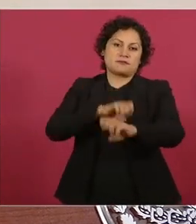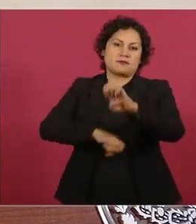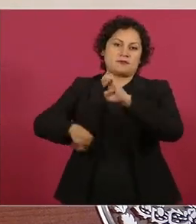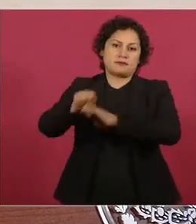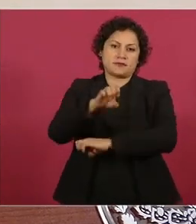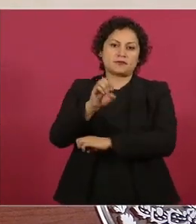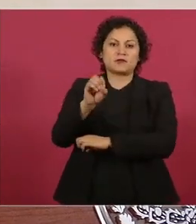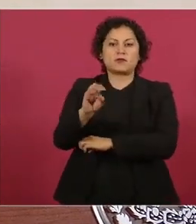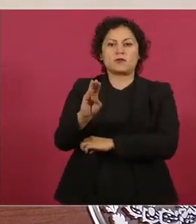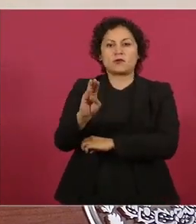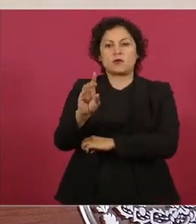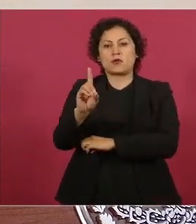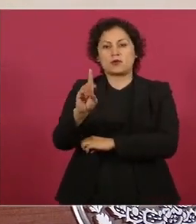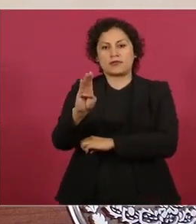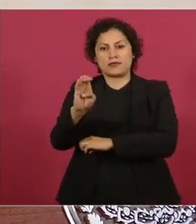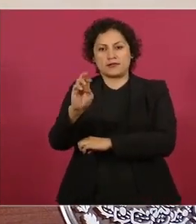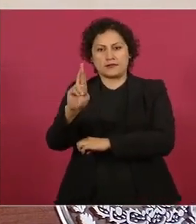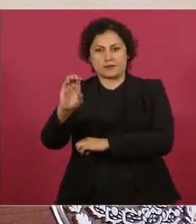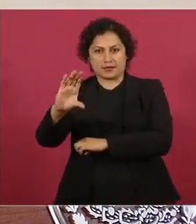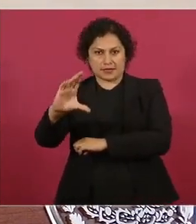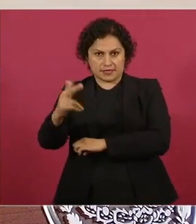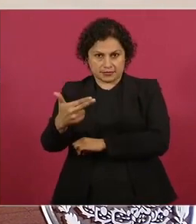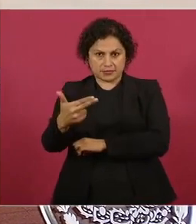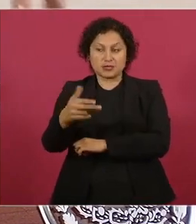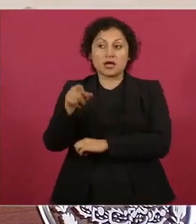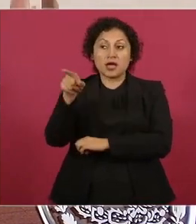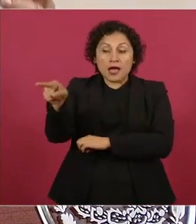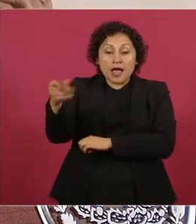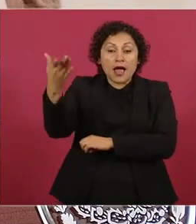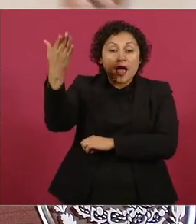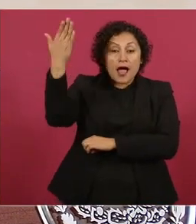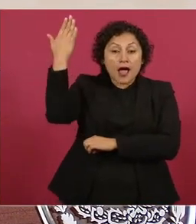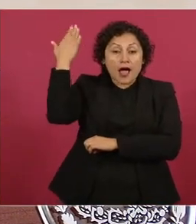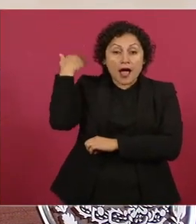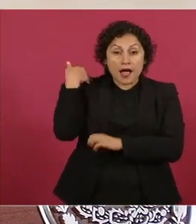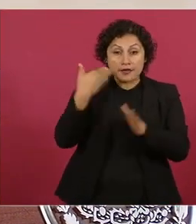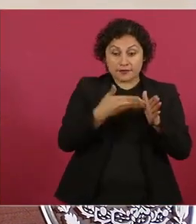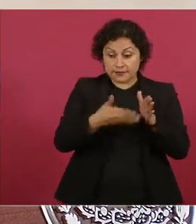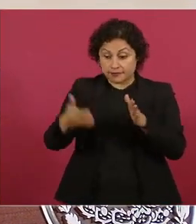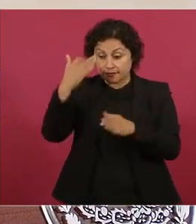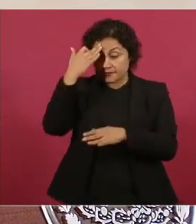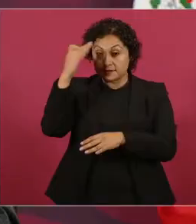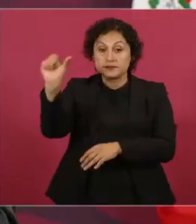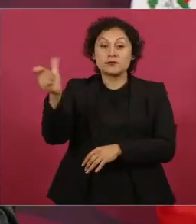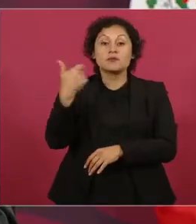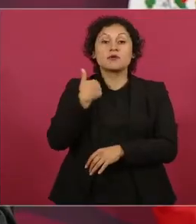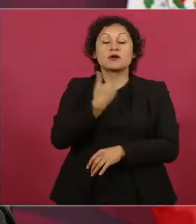recibió un trato preferencial durante el gobierno de Calderón